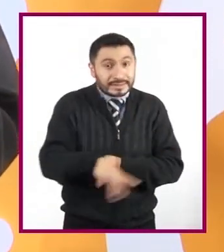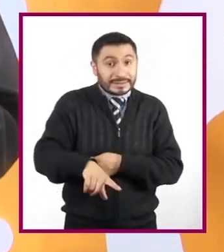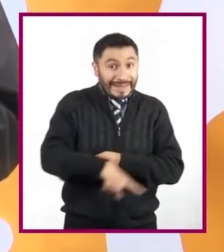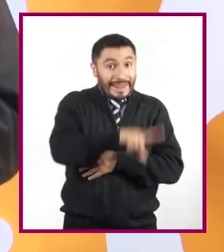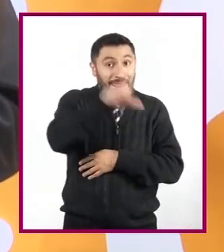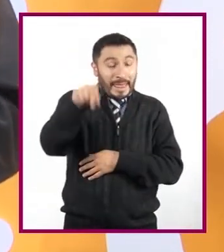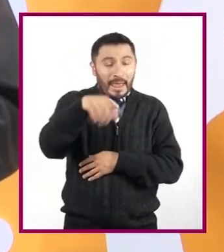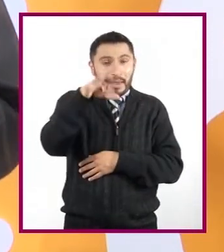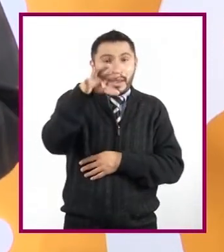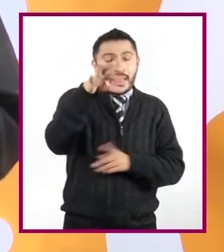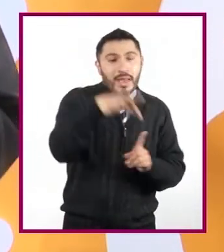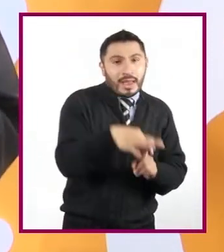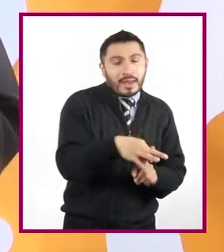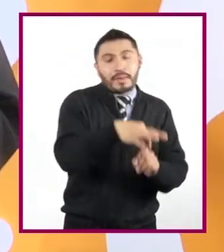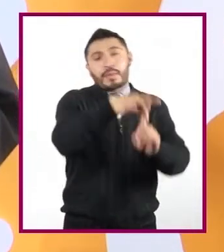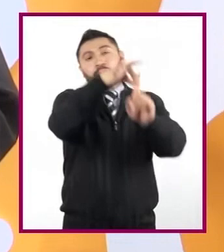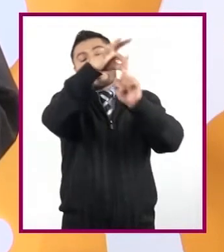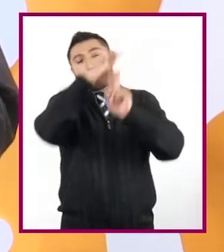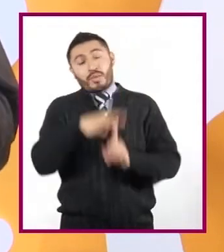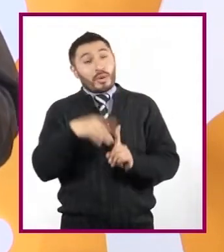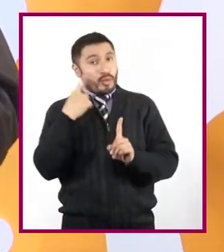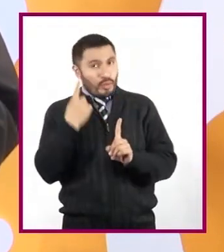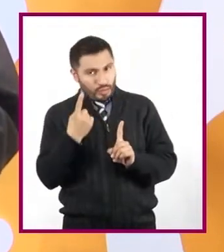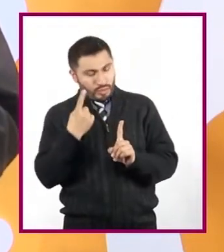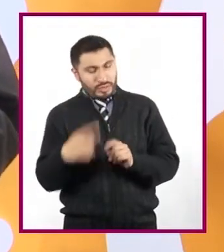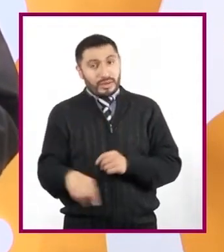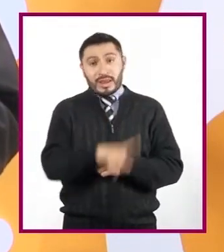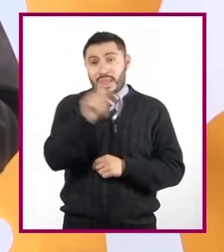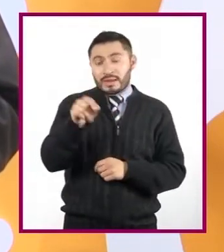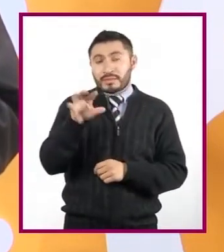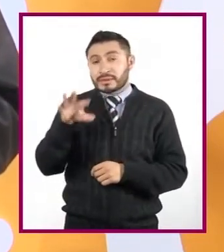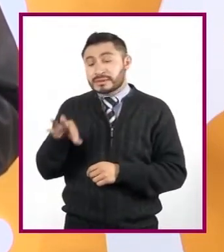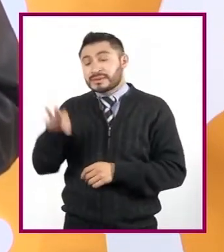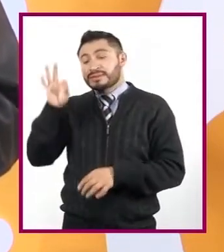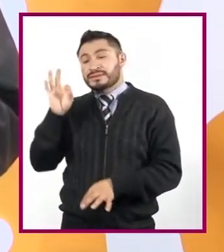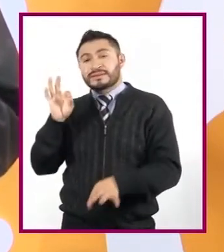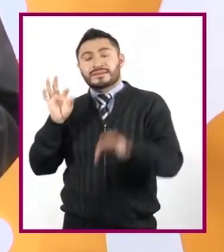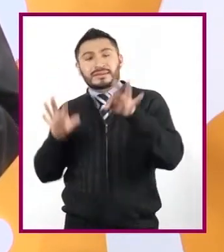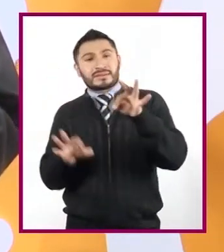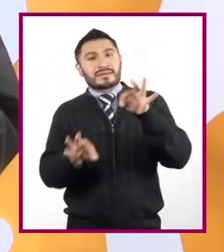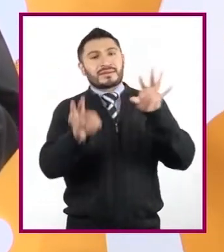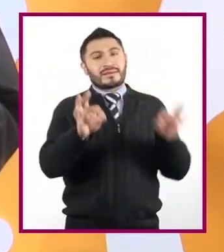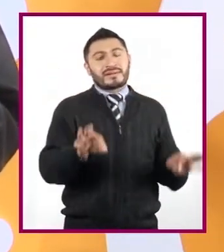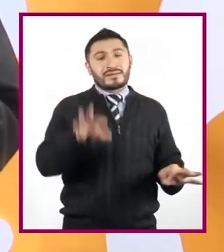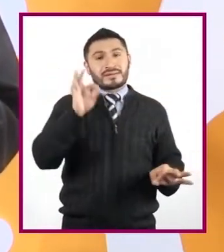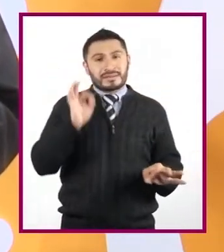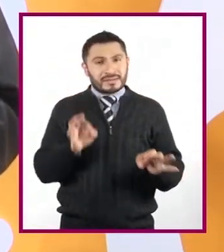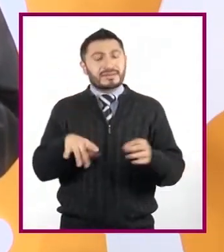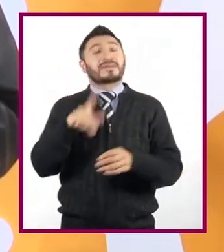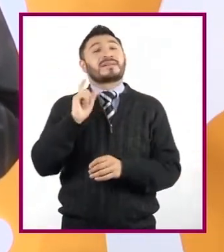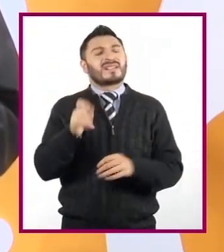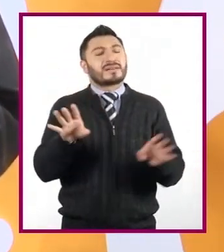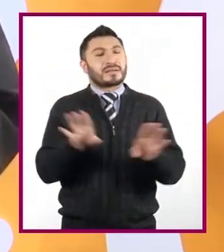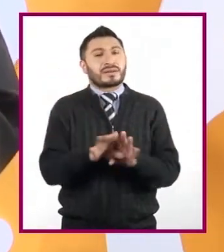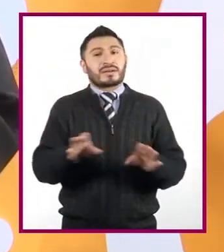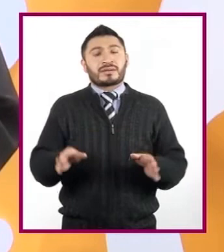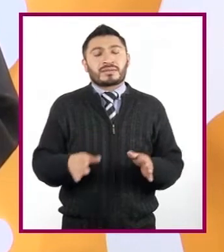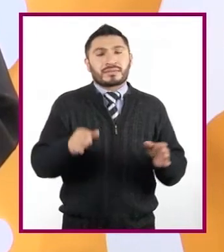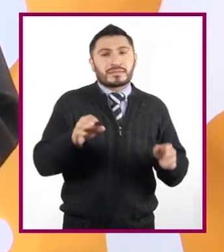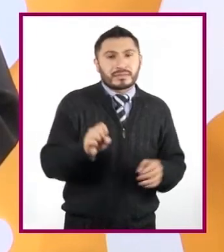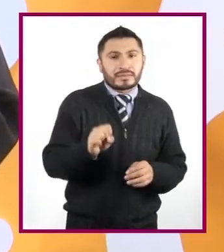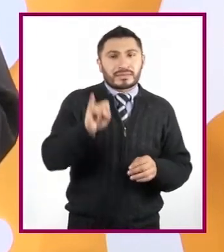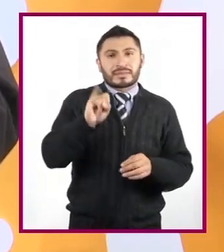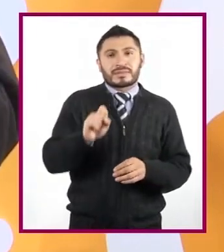ellos de manera aleatoria y se van escogiendo los siguientes, siguiendo un intervalo